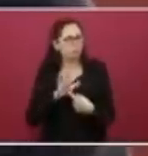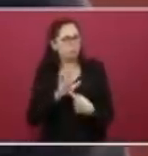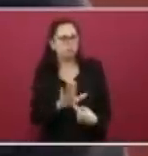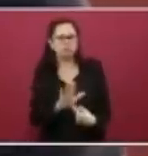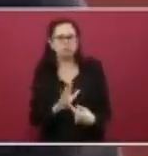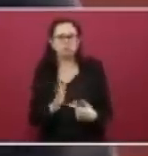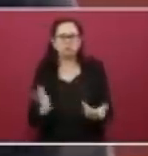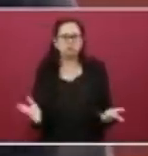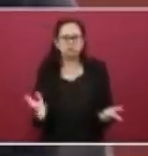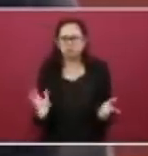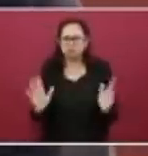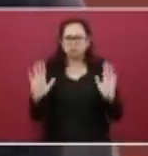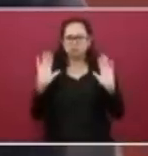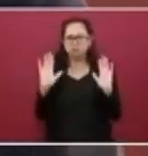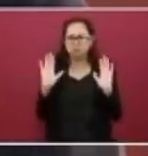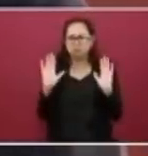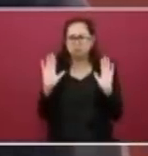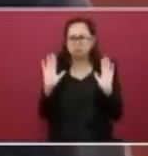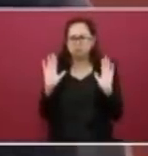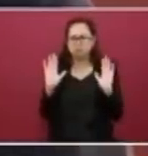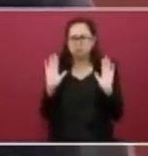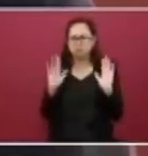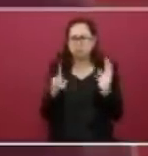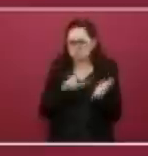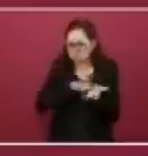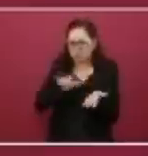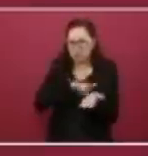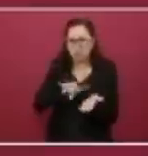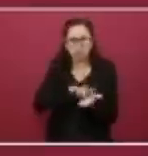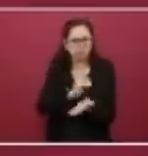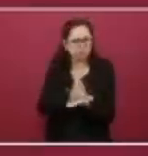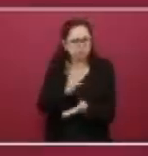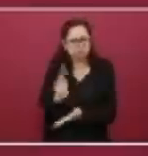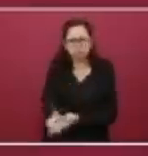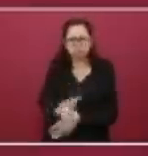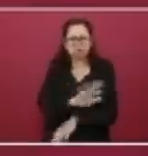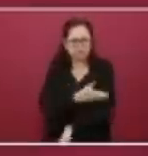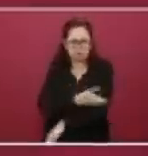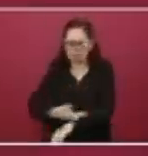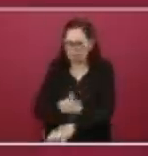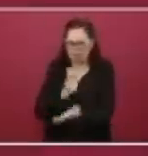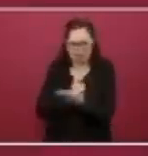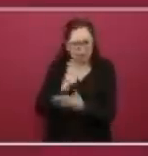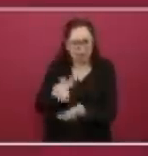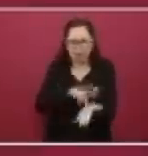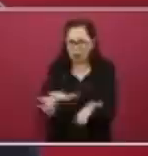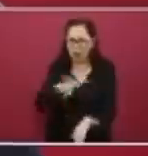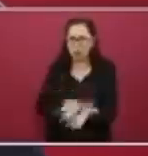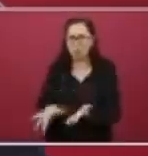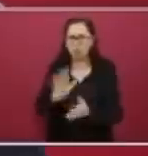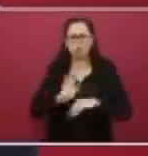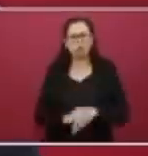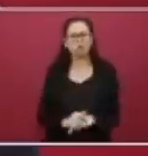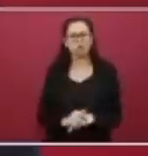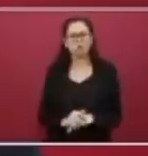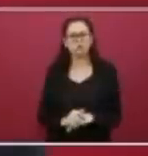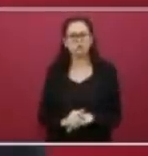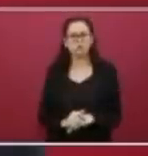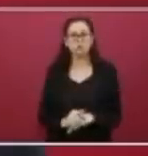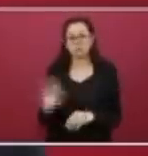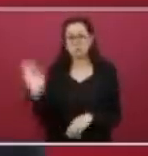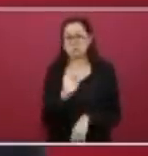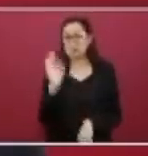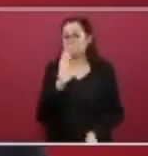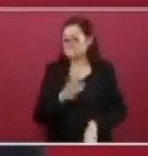opción que no van a quedarse los niños sin apoyo ni las familias les diría que van a recibir hasta